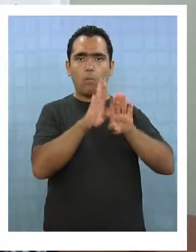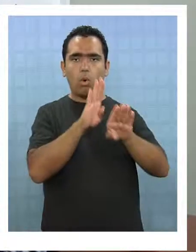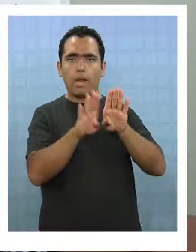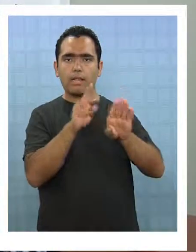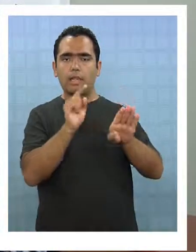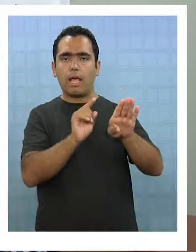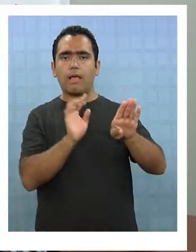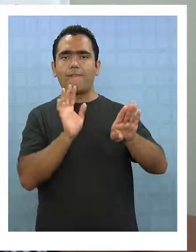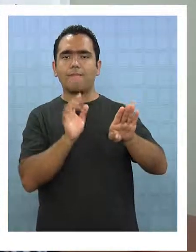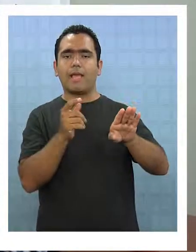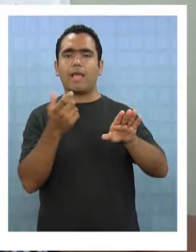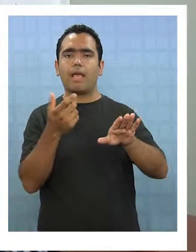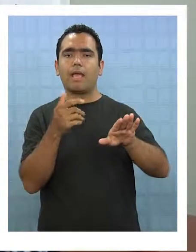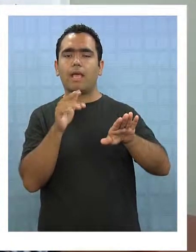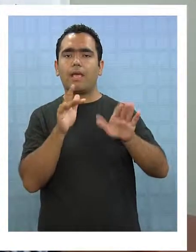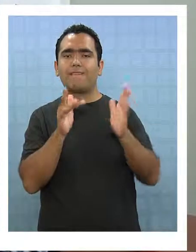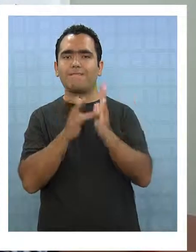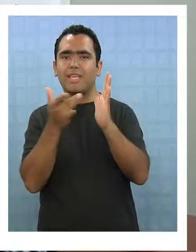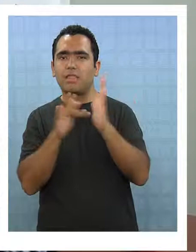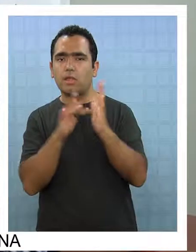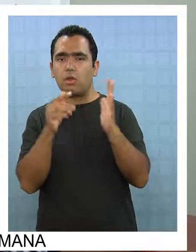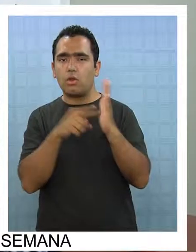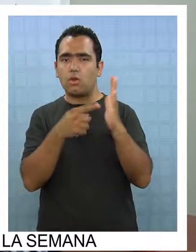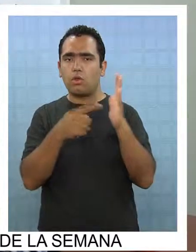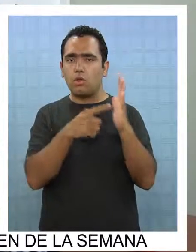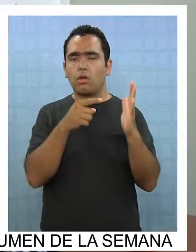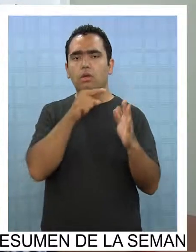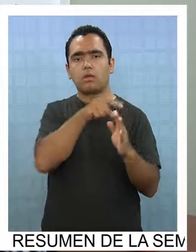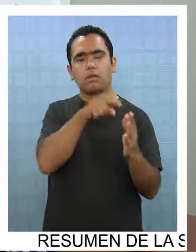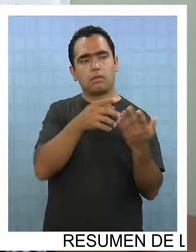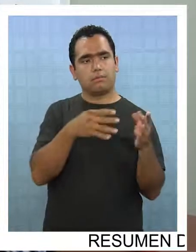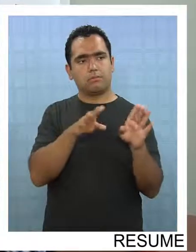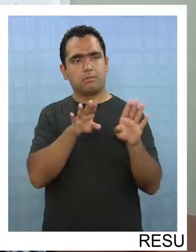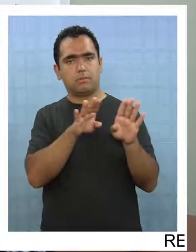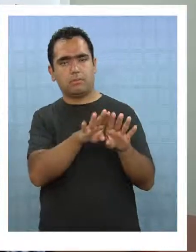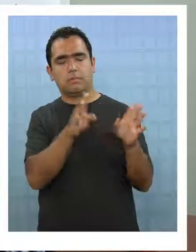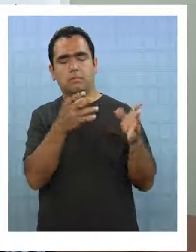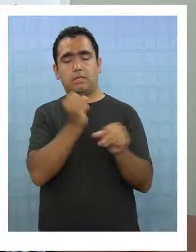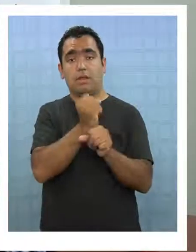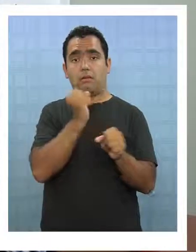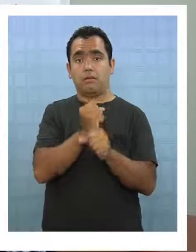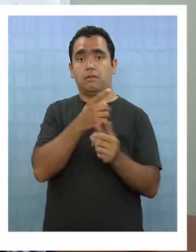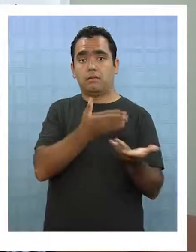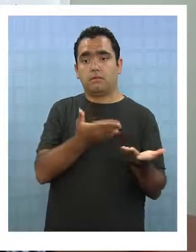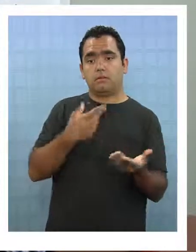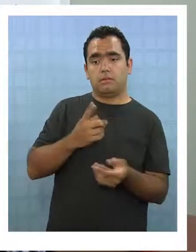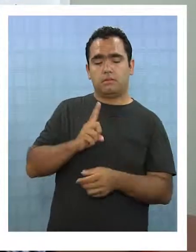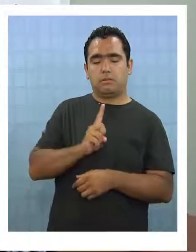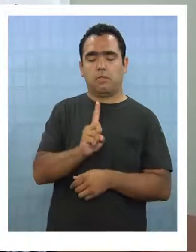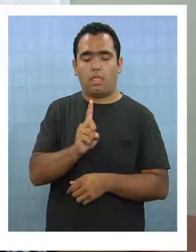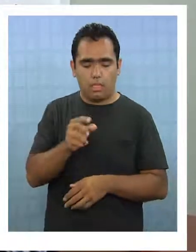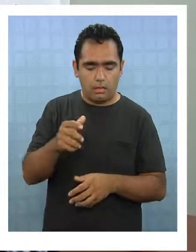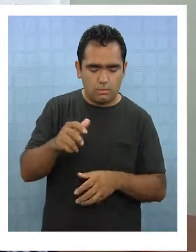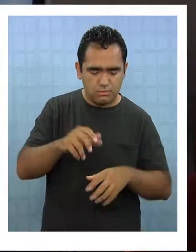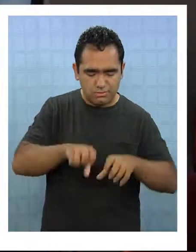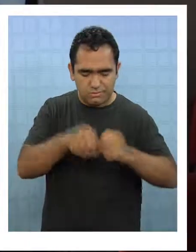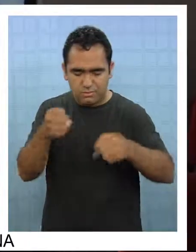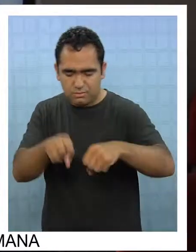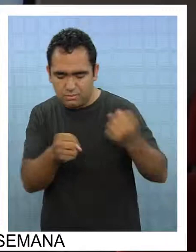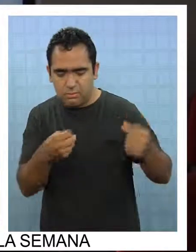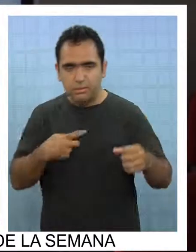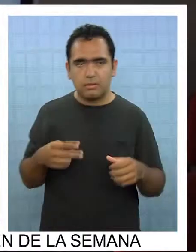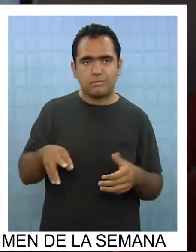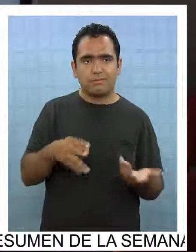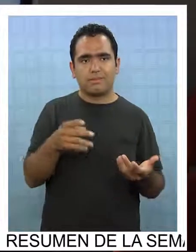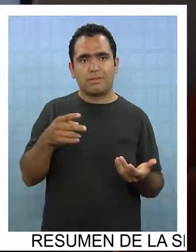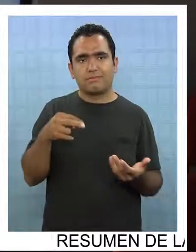se nos podía quebrar. Es súper estresante trabajar así. Tú sales a la calle, no puedes pasar por los hoyos, la gente,